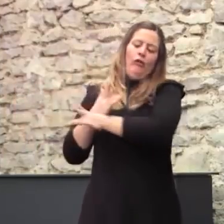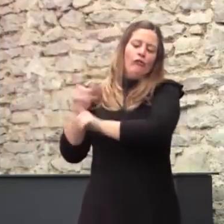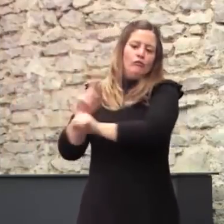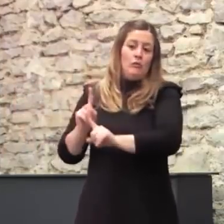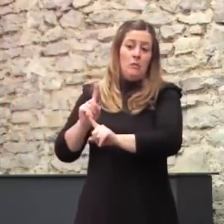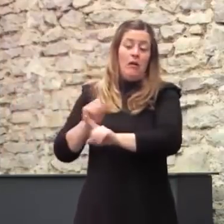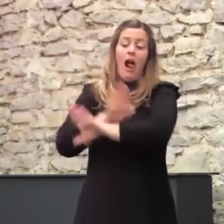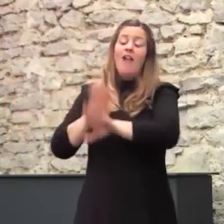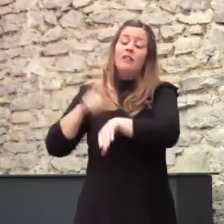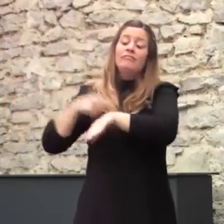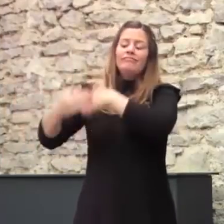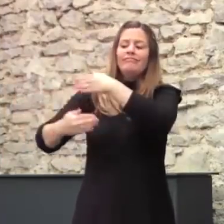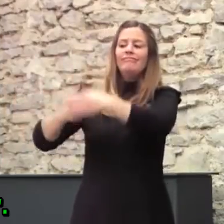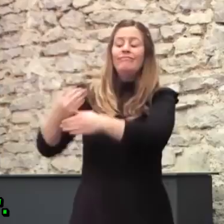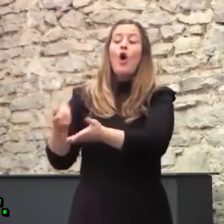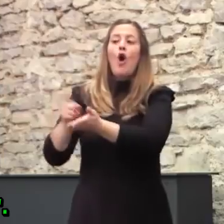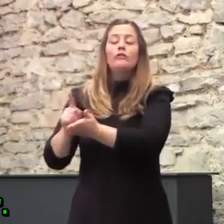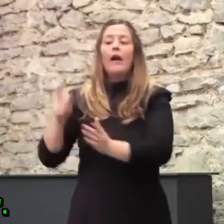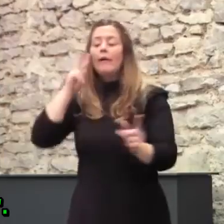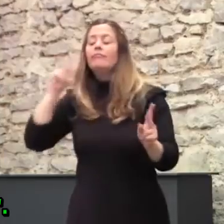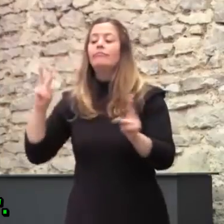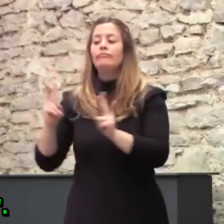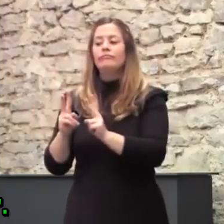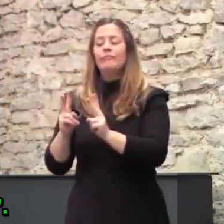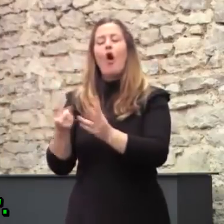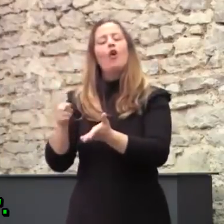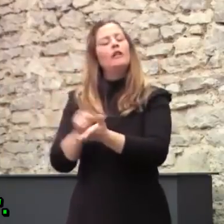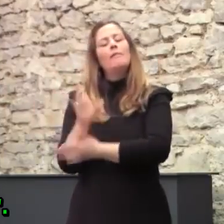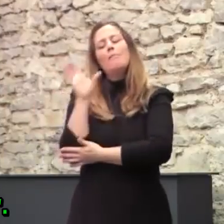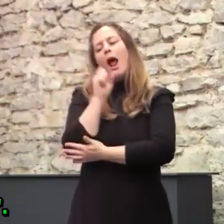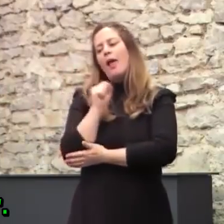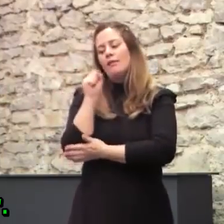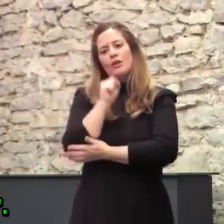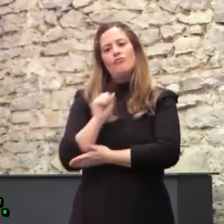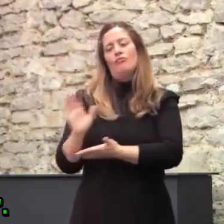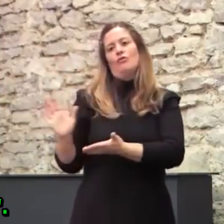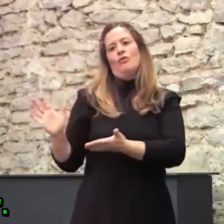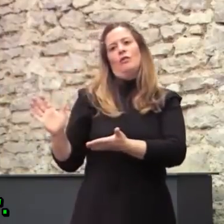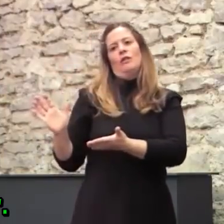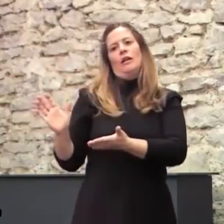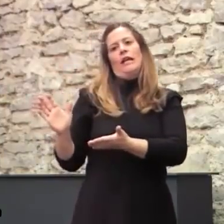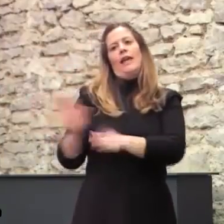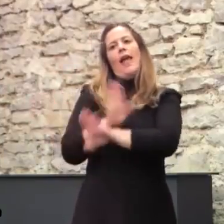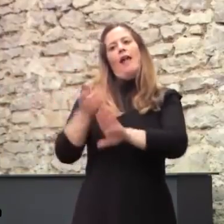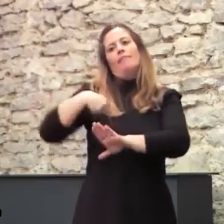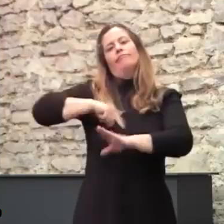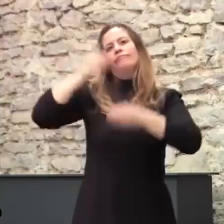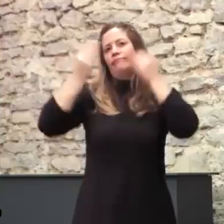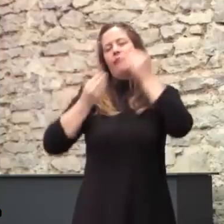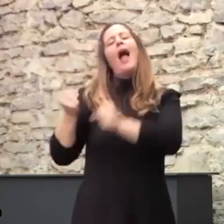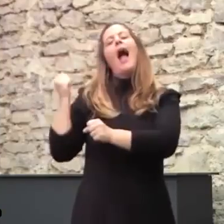volvimos a vernos otra vez, fue también maravilloso y hemos decidido apostar por ello. Hemos